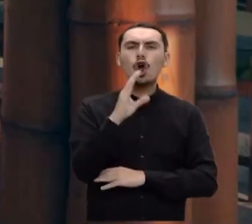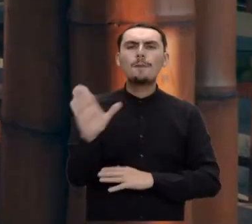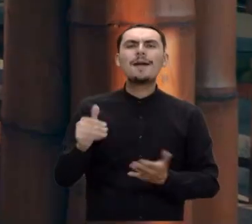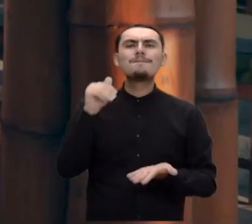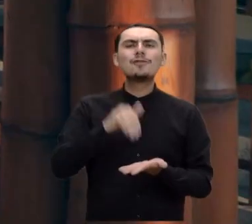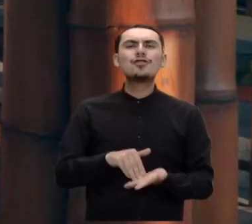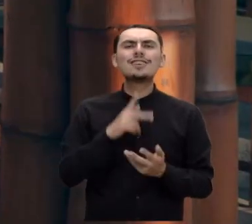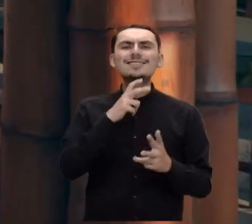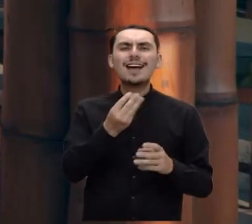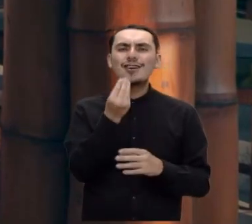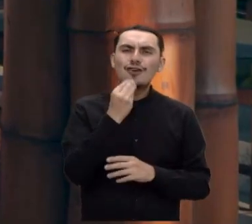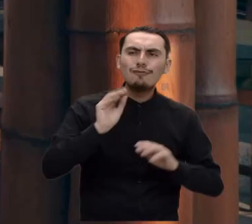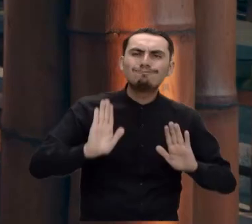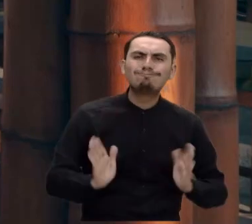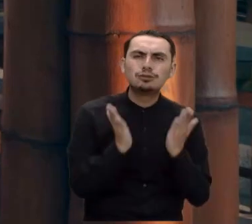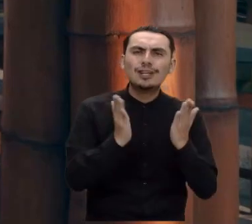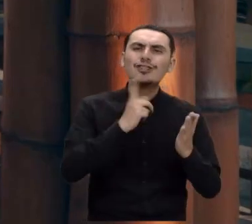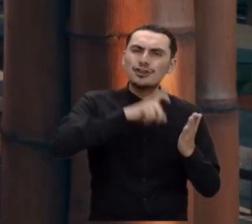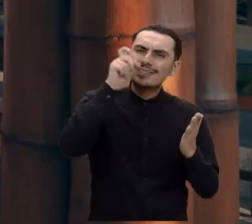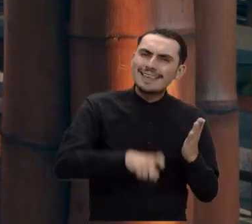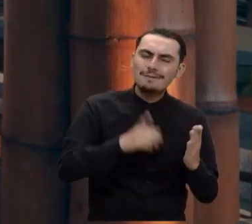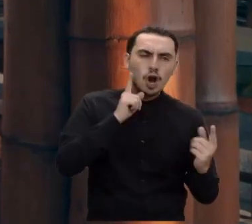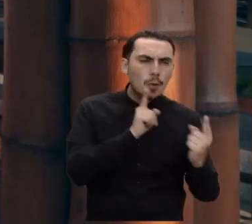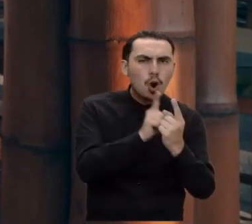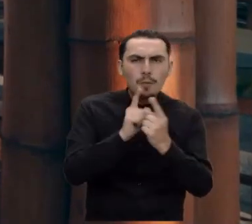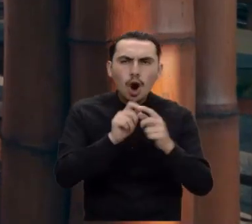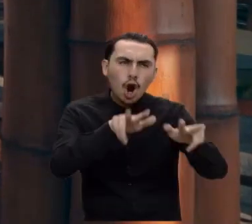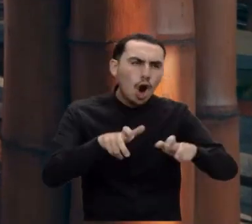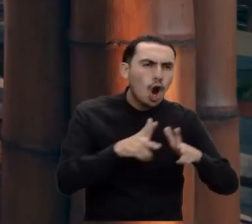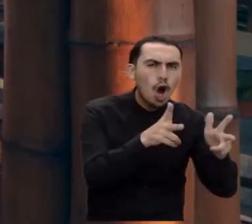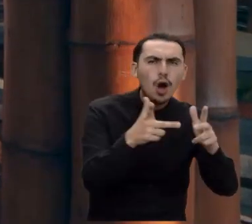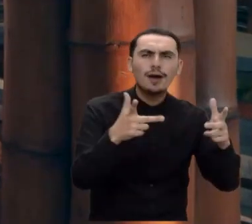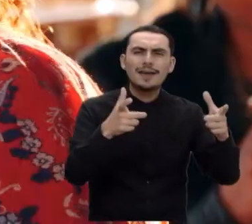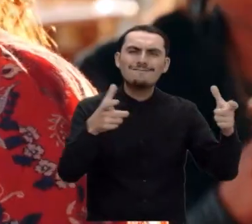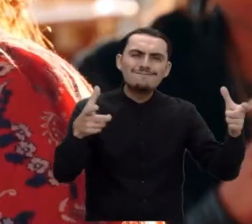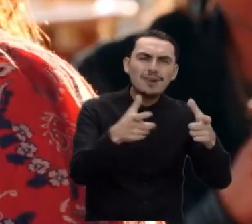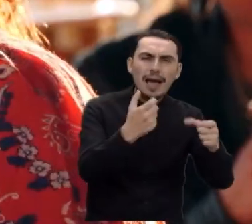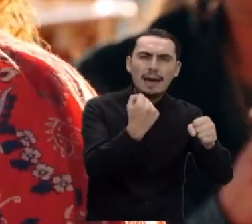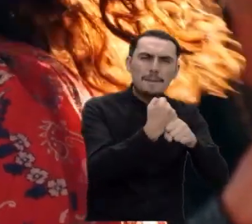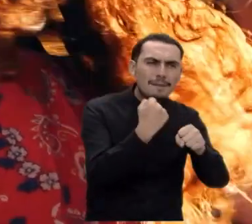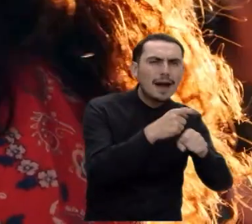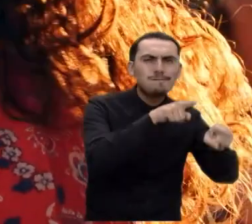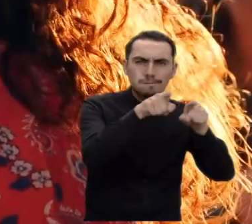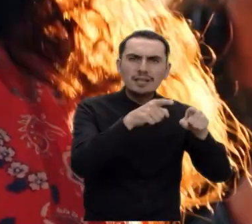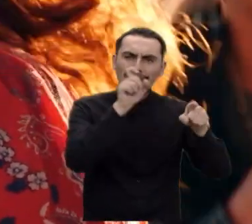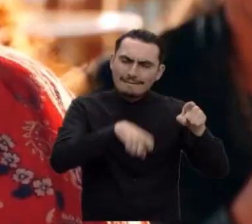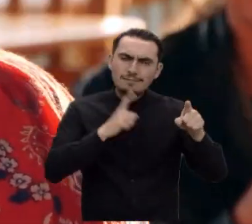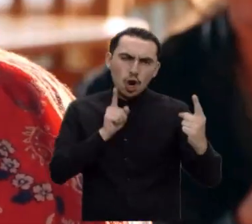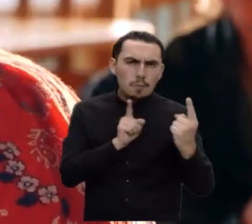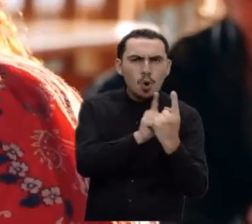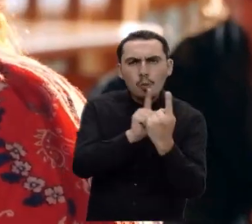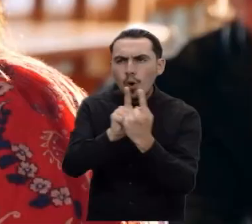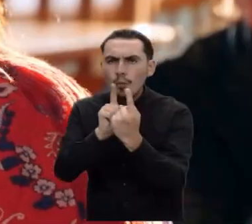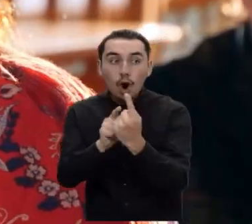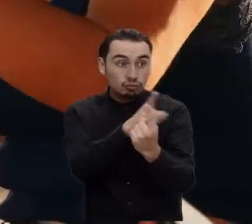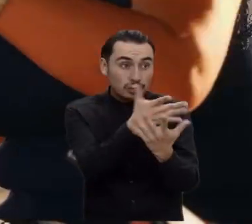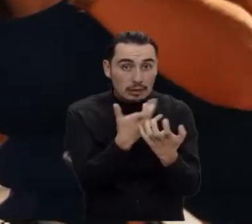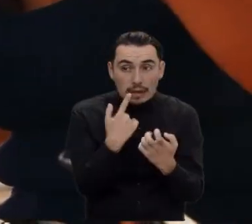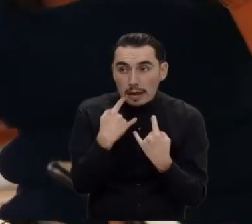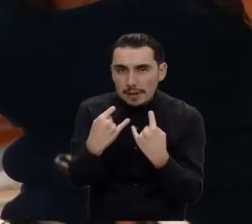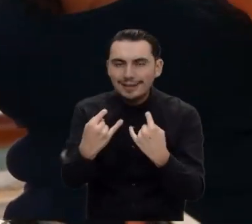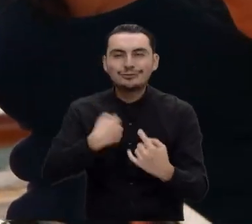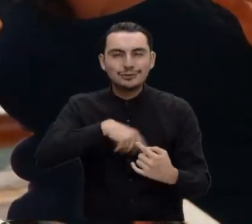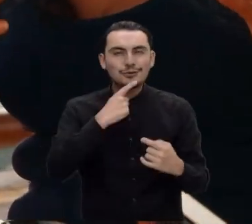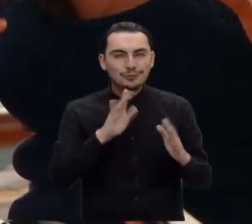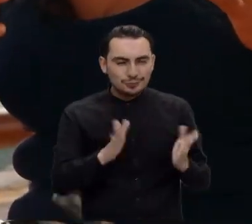de entender que tenemos que estar más cerca del campesinado, de los pequeños productores y de todos aquellos que tengan la intención de asociarse, ya